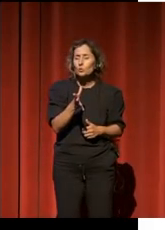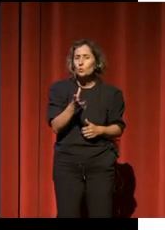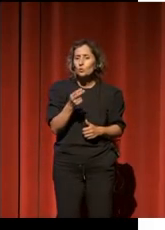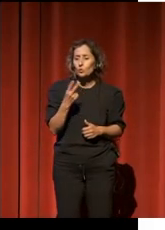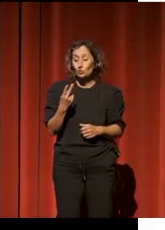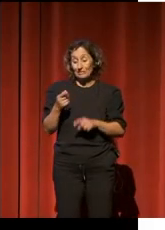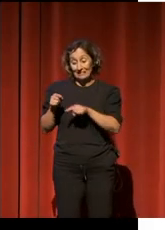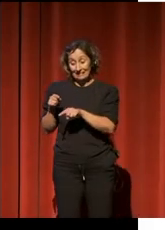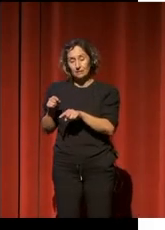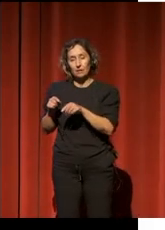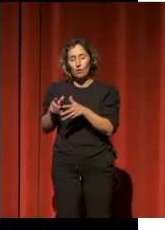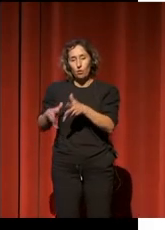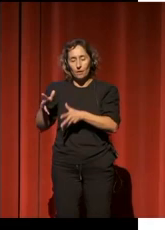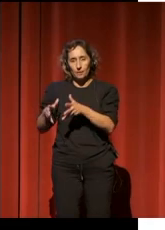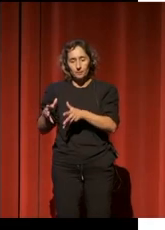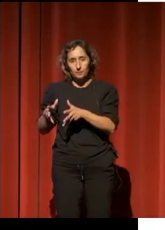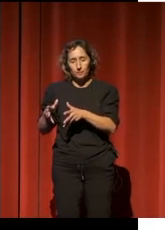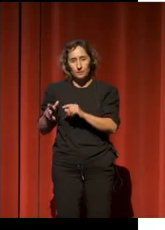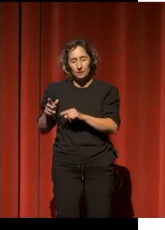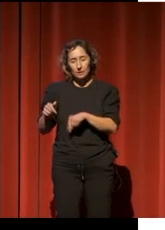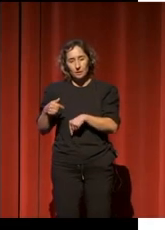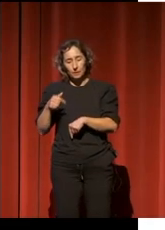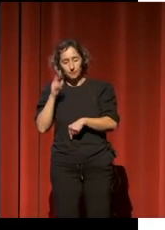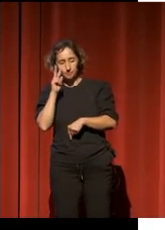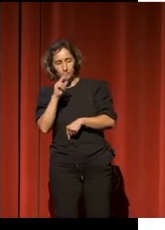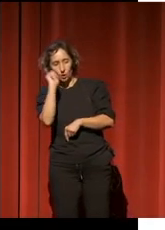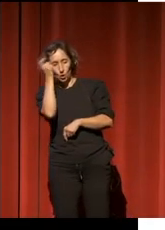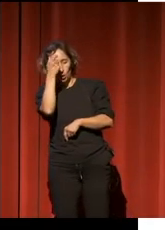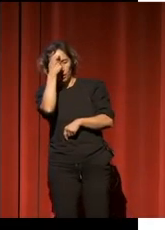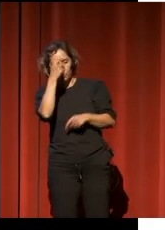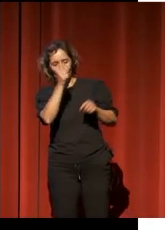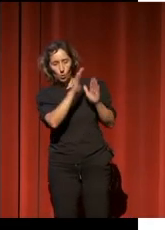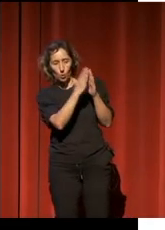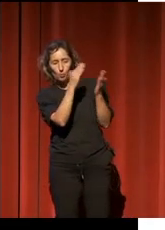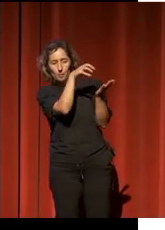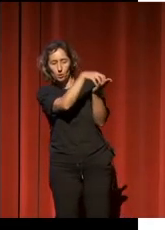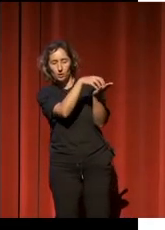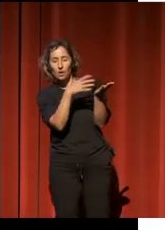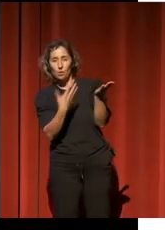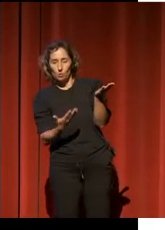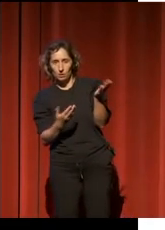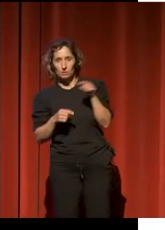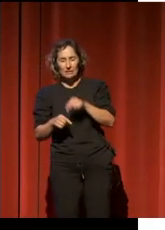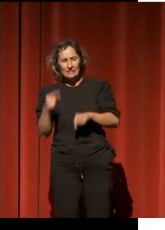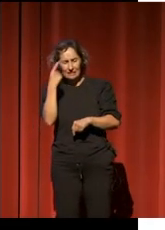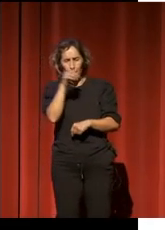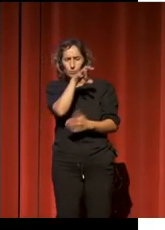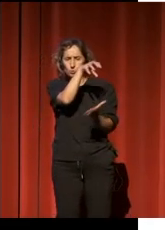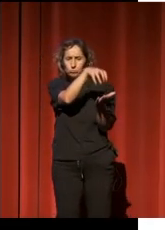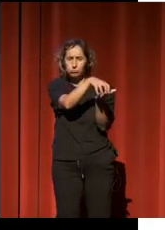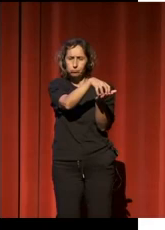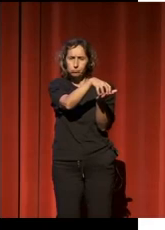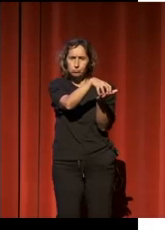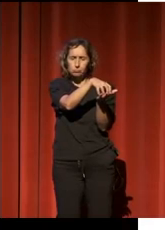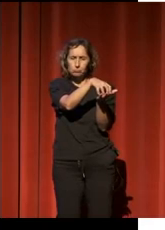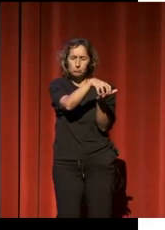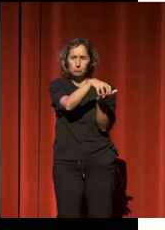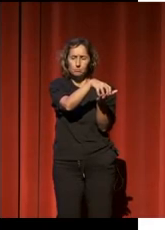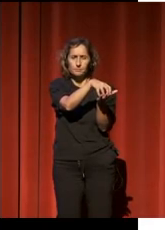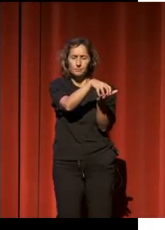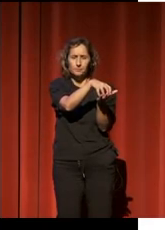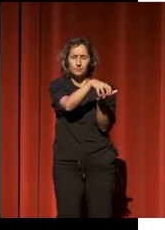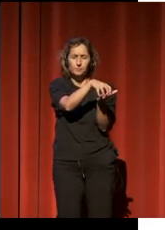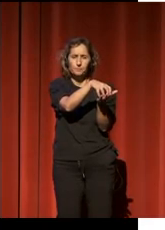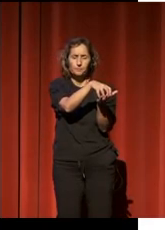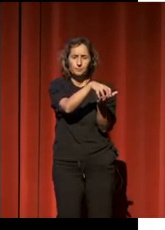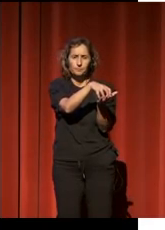ciudadanía uno la concepción de la biblioteca sabemos que estamos es un equipamiento de los más altos si no el más alto